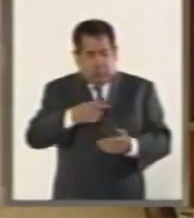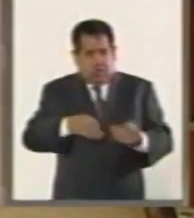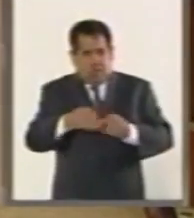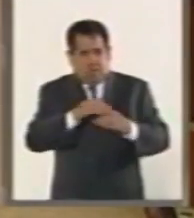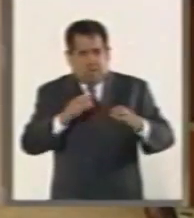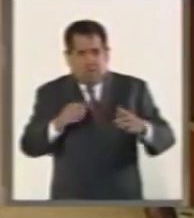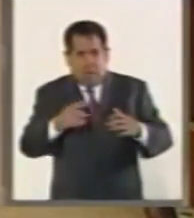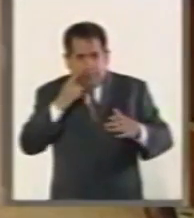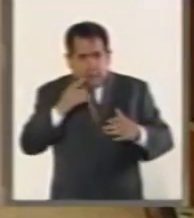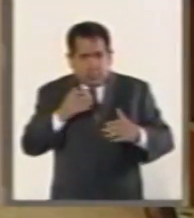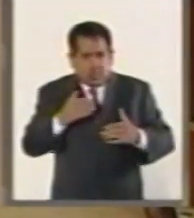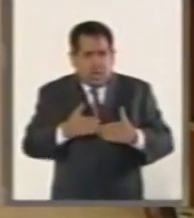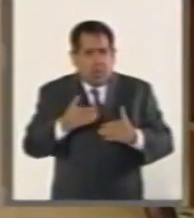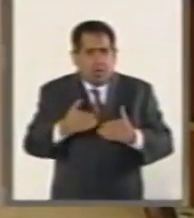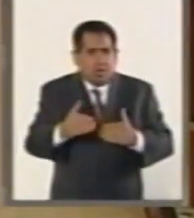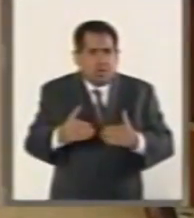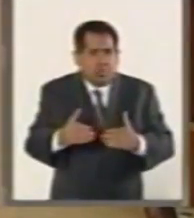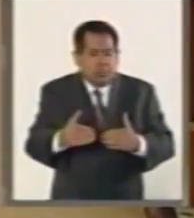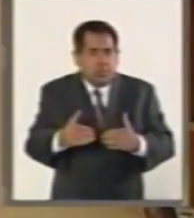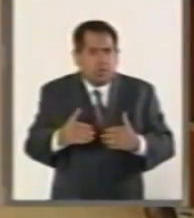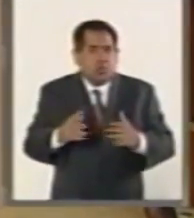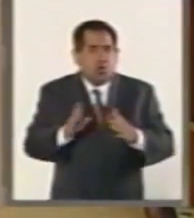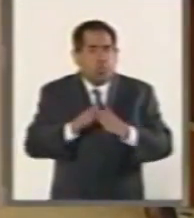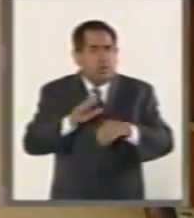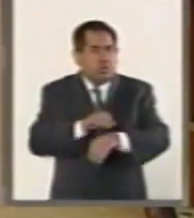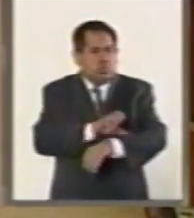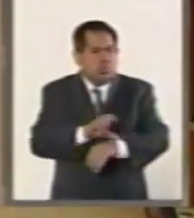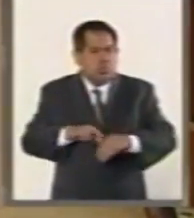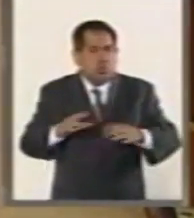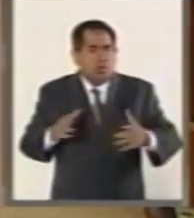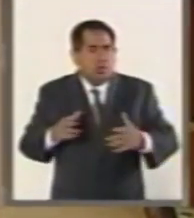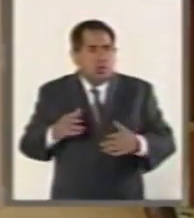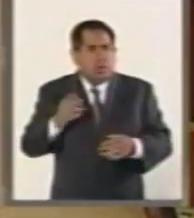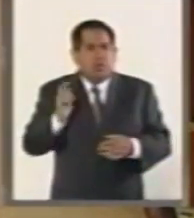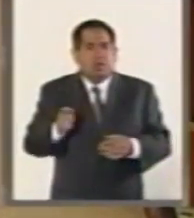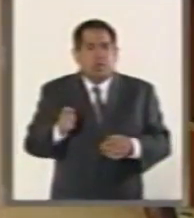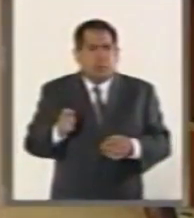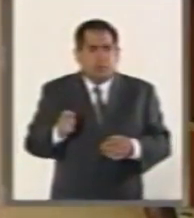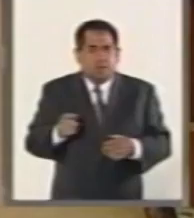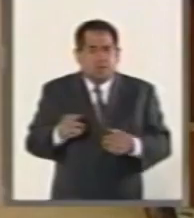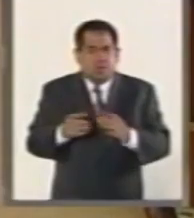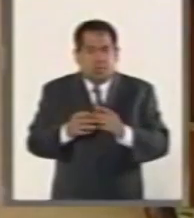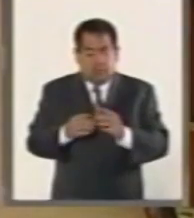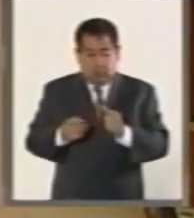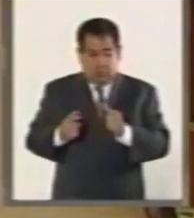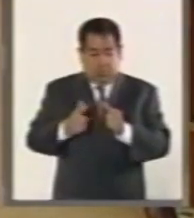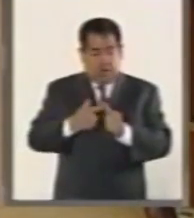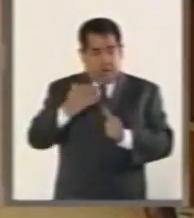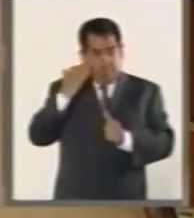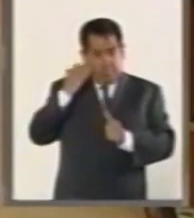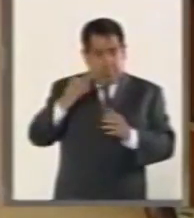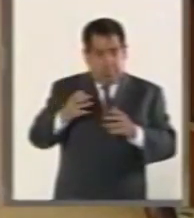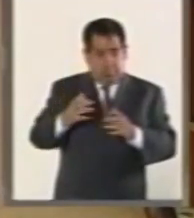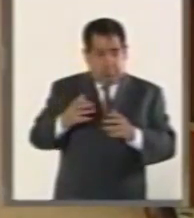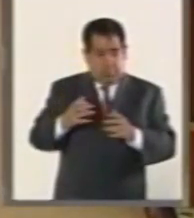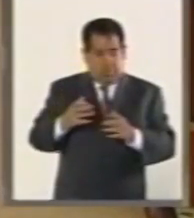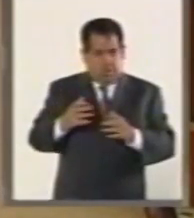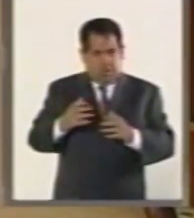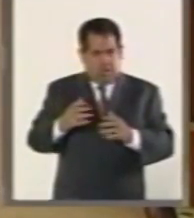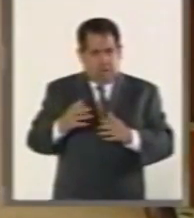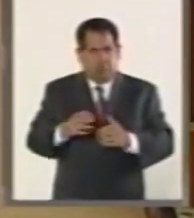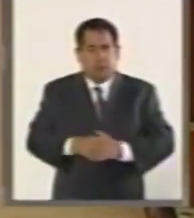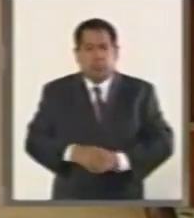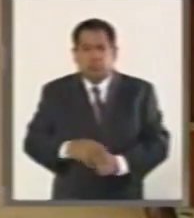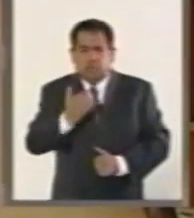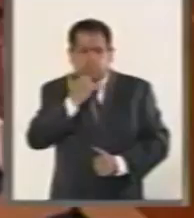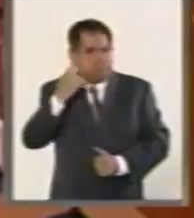más avanzados en materia de transporte de contaminantes. Incluso en la primera década de este siglo se hizo un estudio a lo largo de 5 años